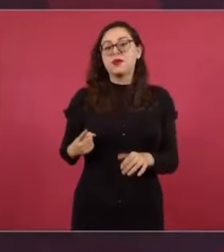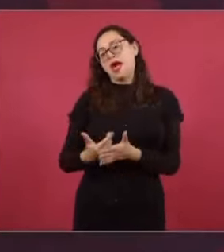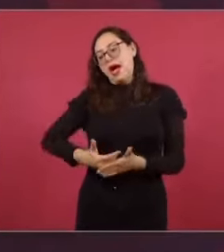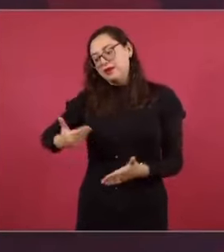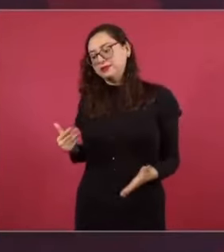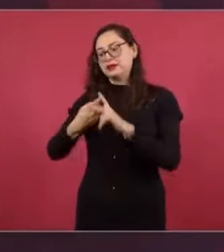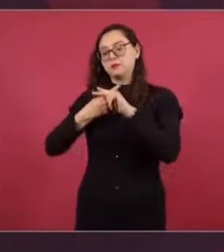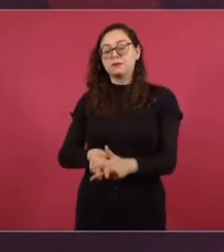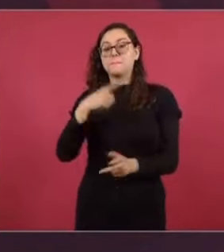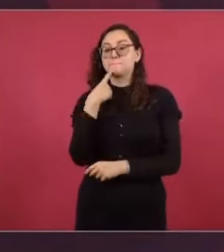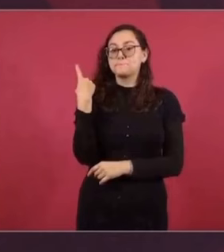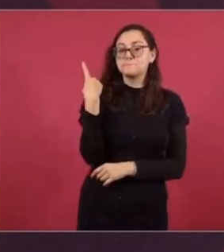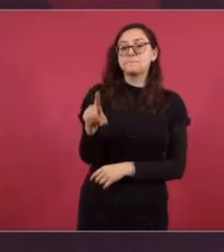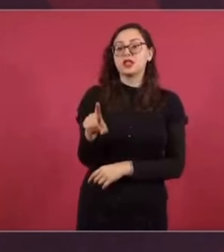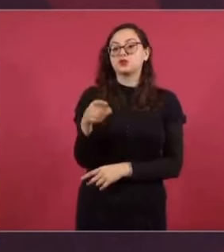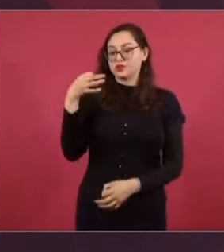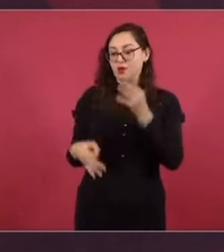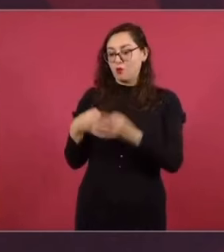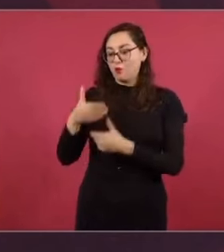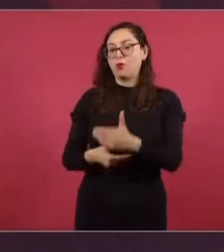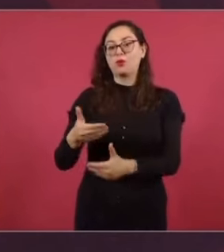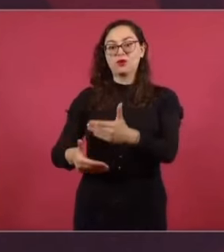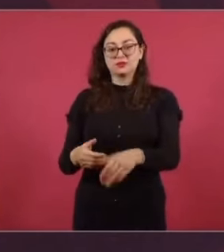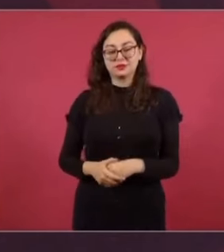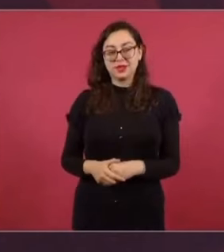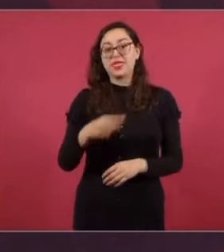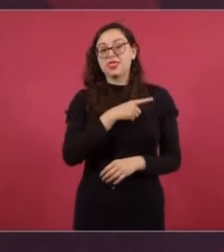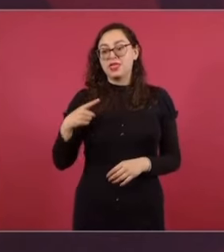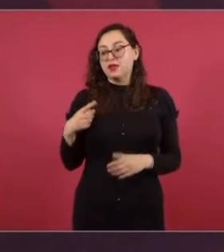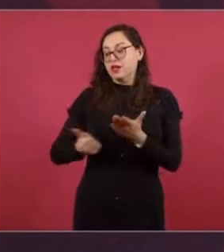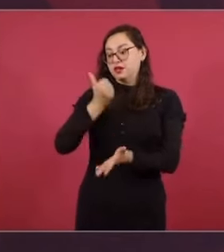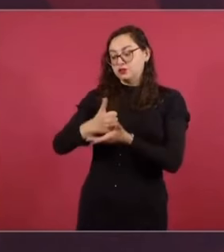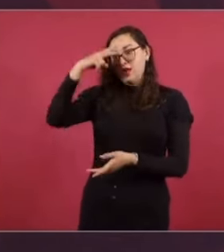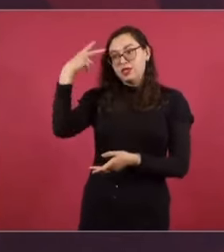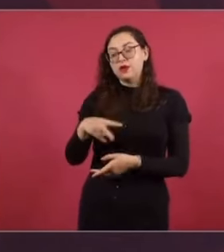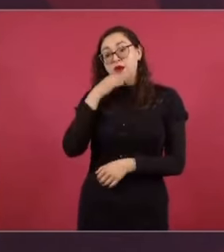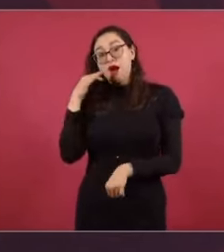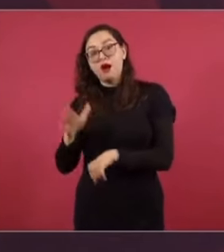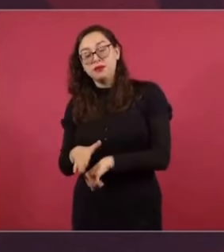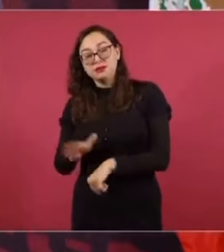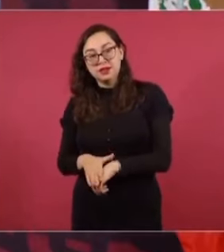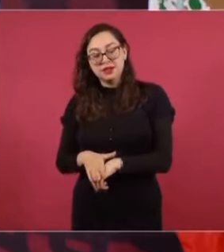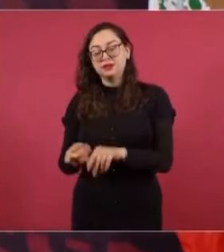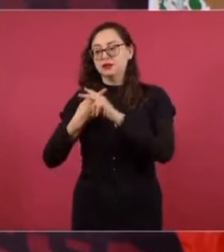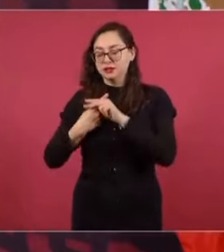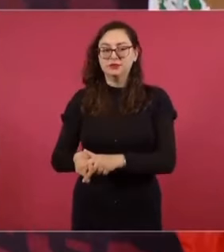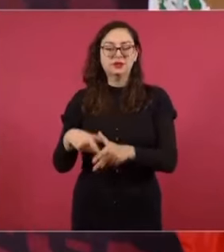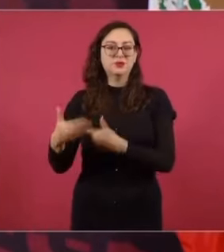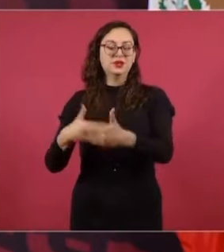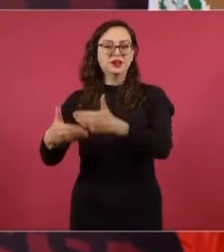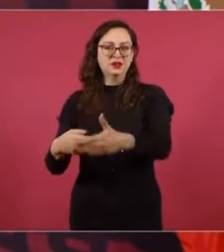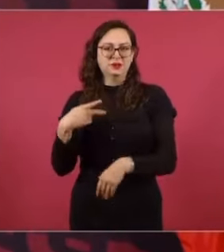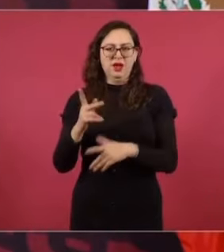procedimiento de colaboración con la Fiscalía o Procuraduría, en este caso de la Ciudad de